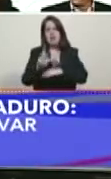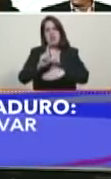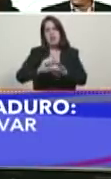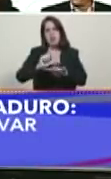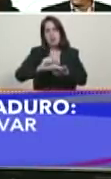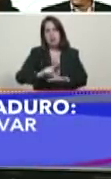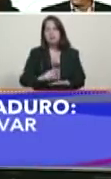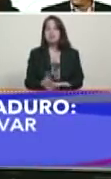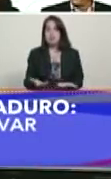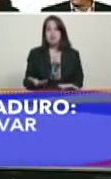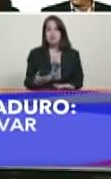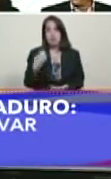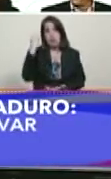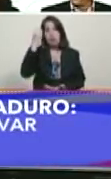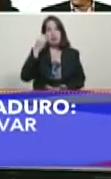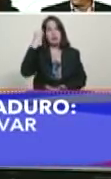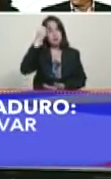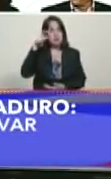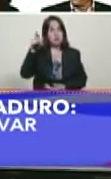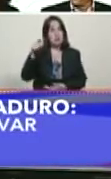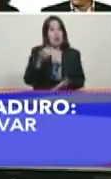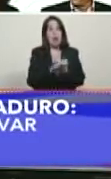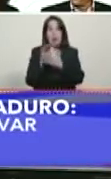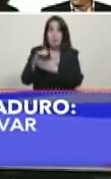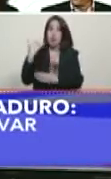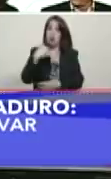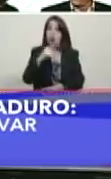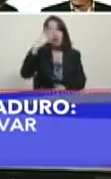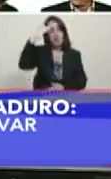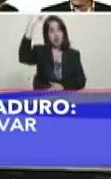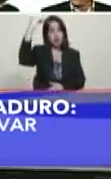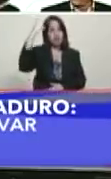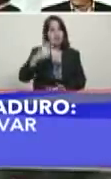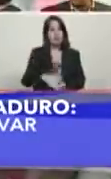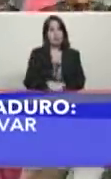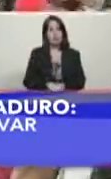se dan cuenta a compañeros marxistas leninistas que dios existe